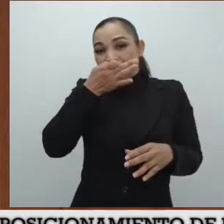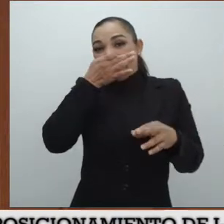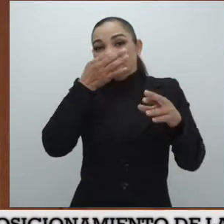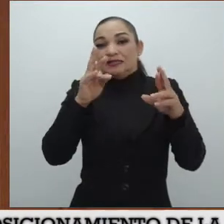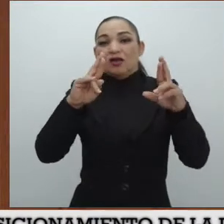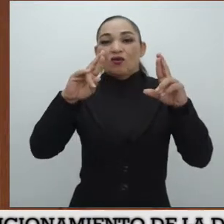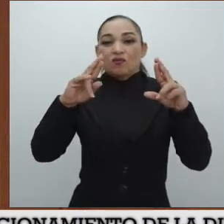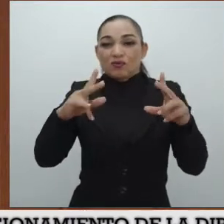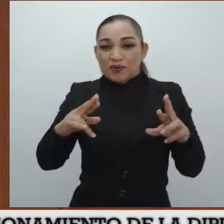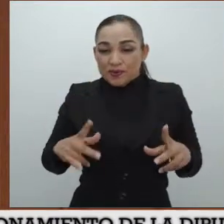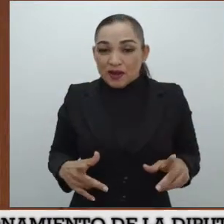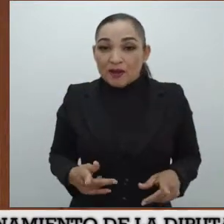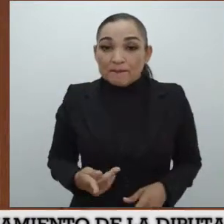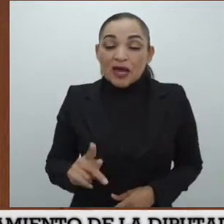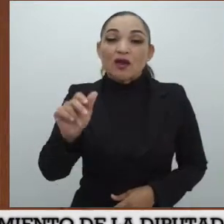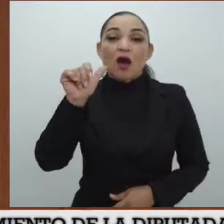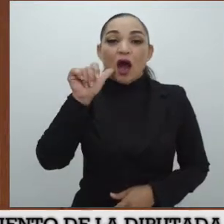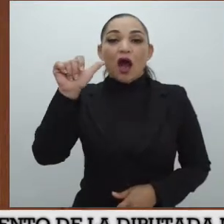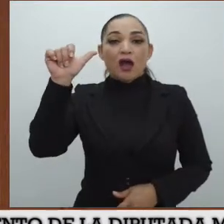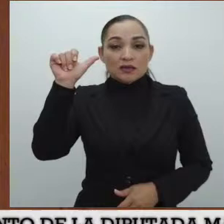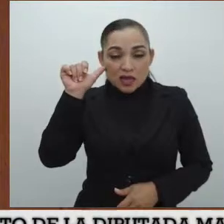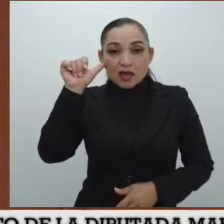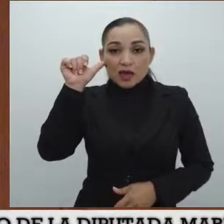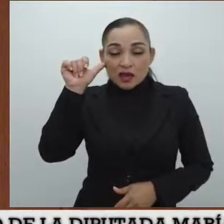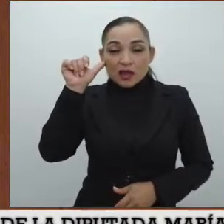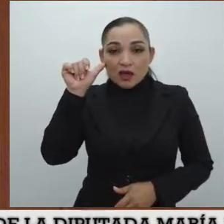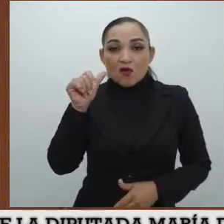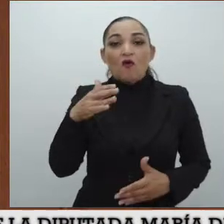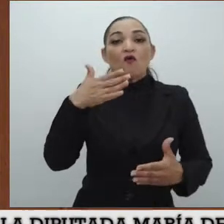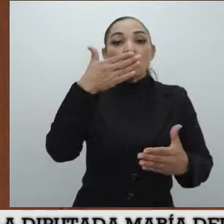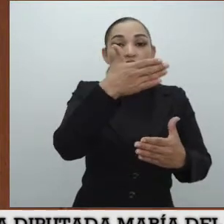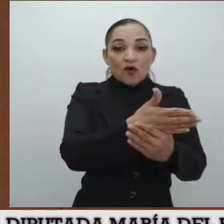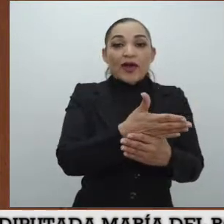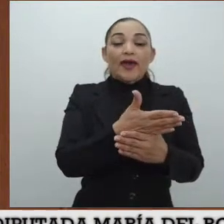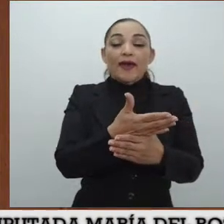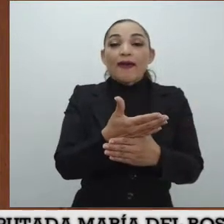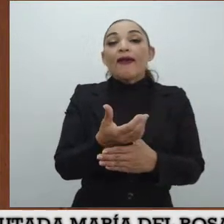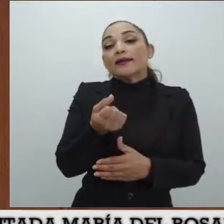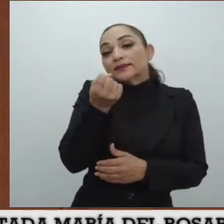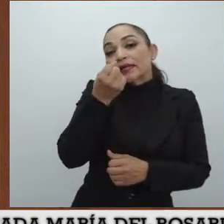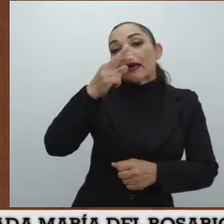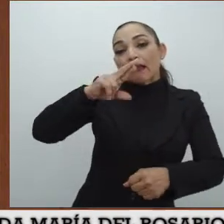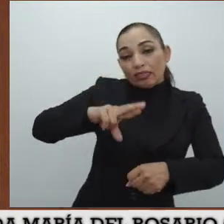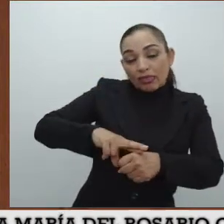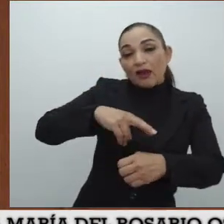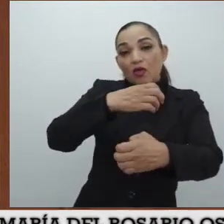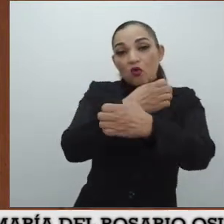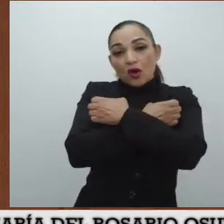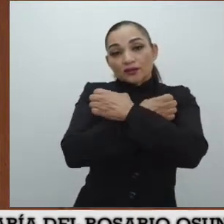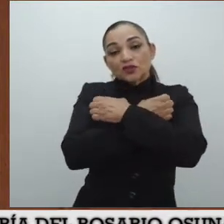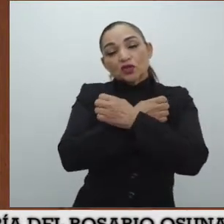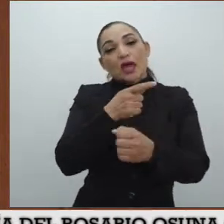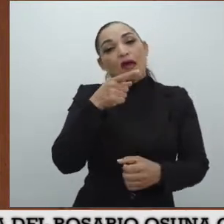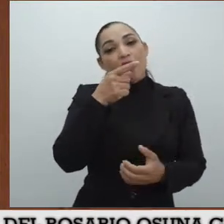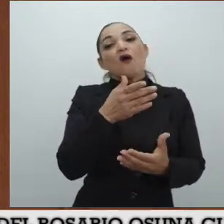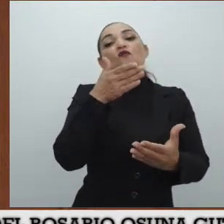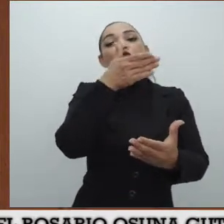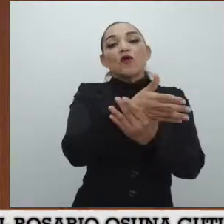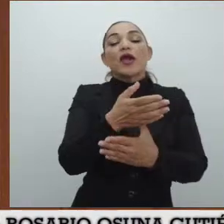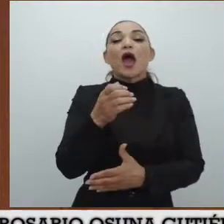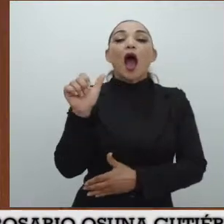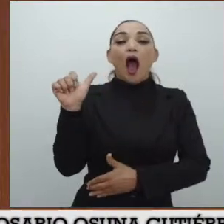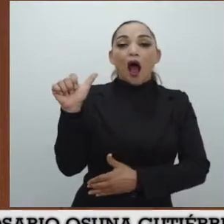ayer tuvimos a la secretaria ahí en Aguaruto, atendiendo esos temas, escuchando a los